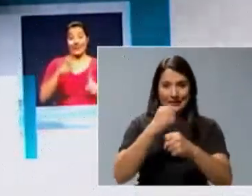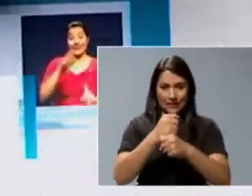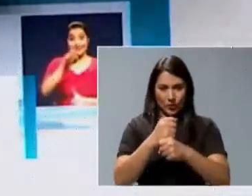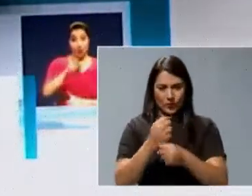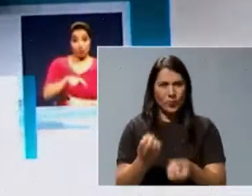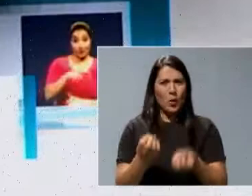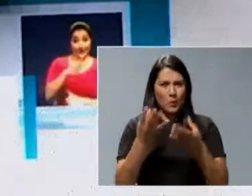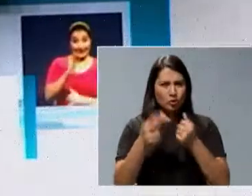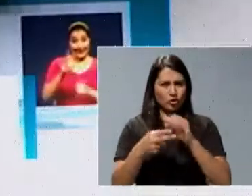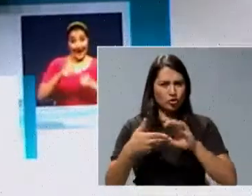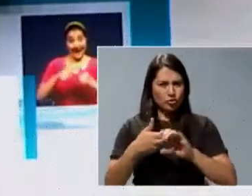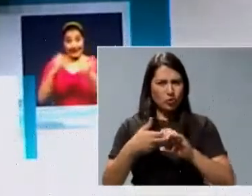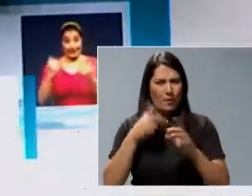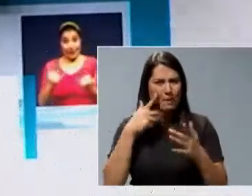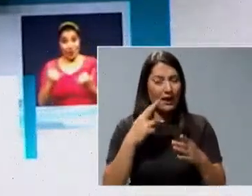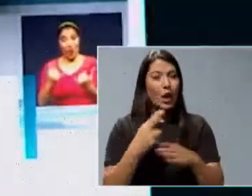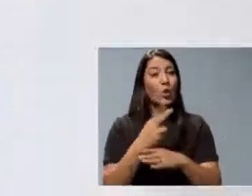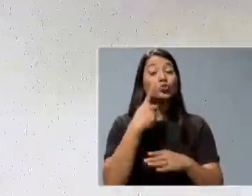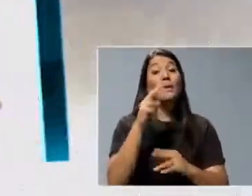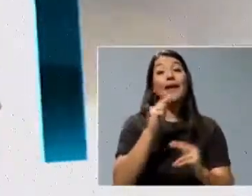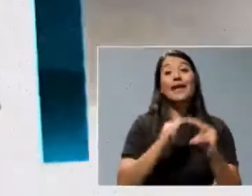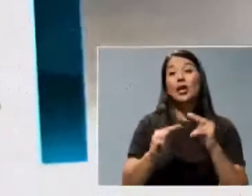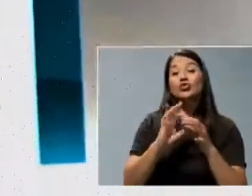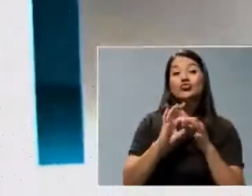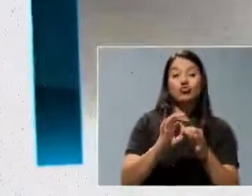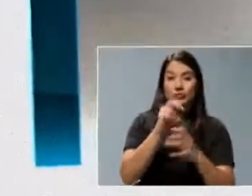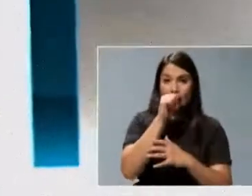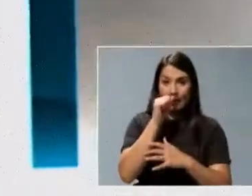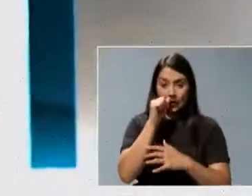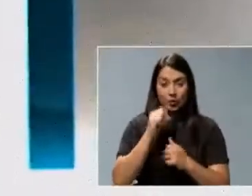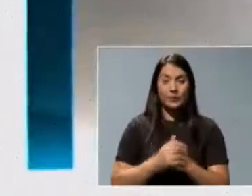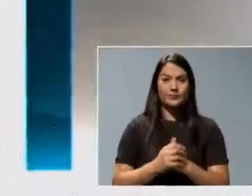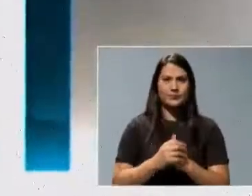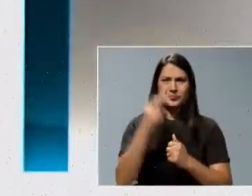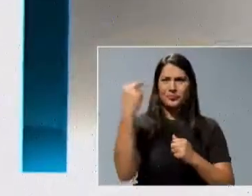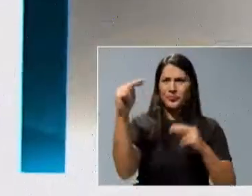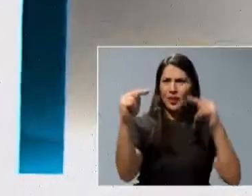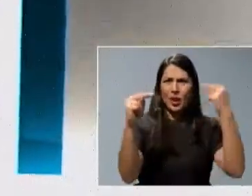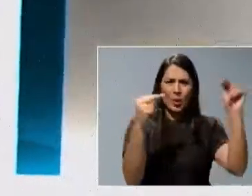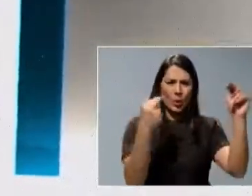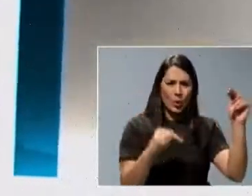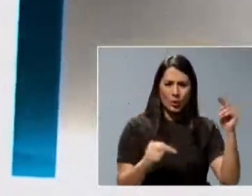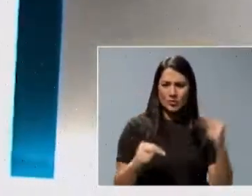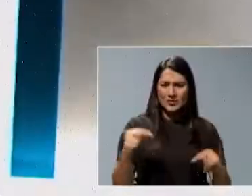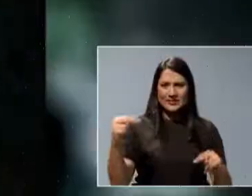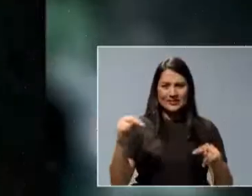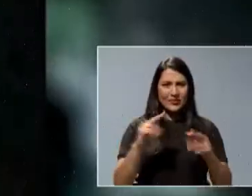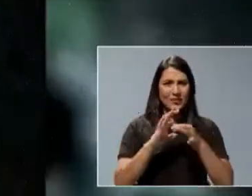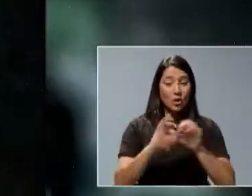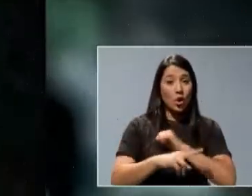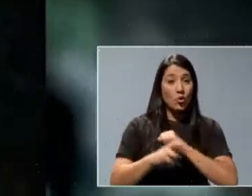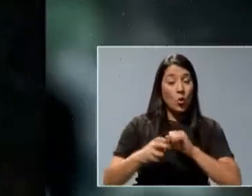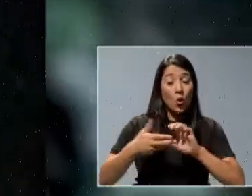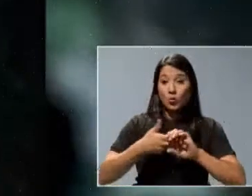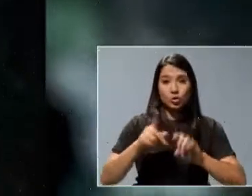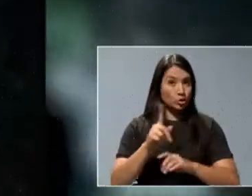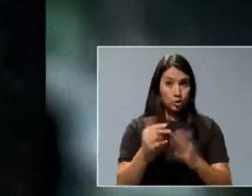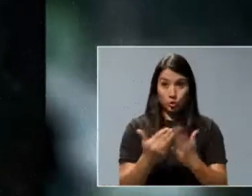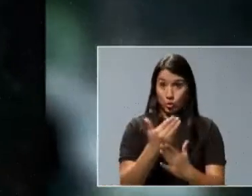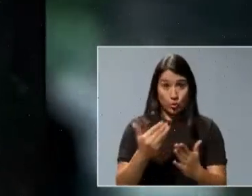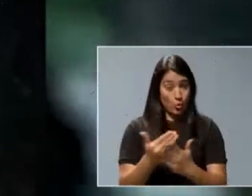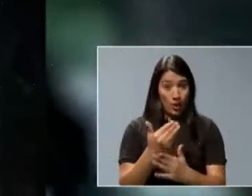del producto se usa en el narcotráfico. Las noticias sobre los robos de combustible en Recope no son nuevas.